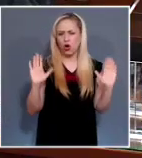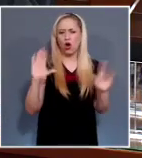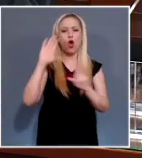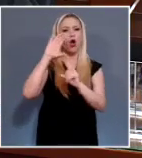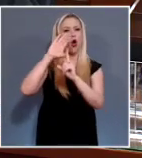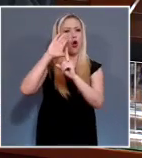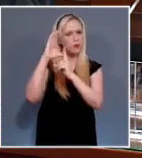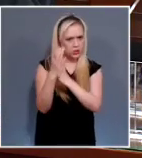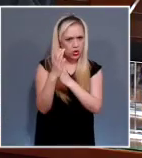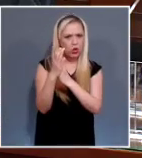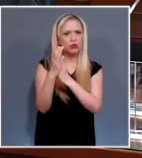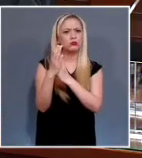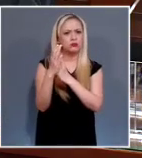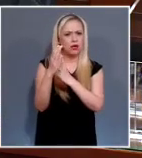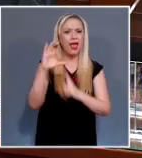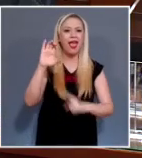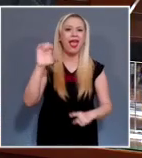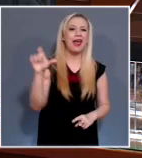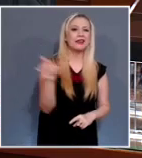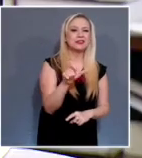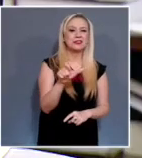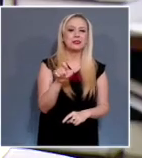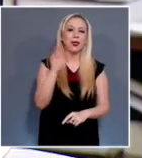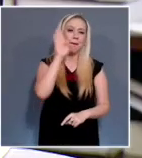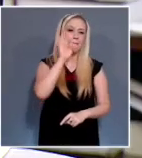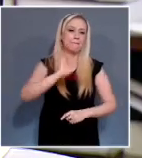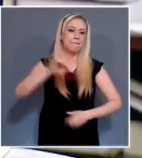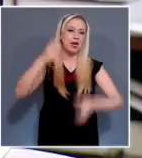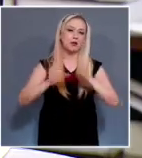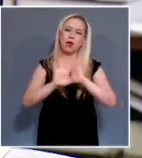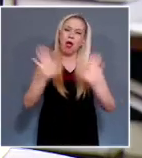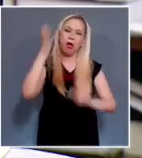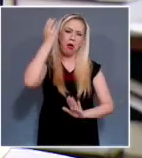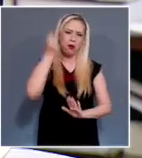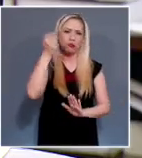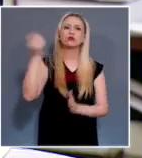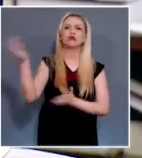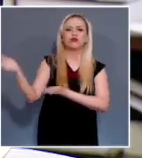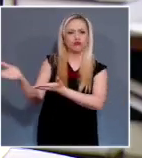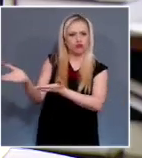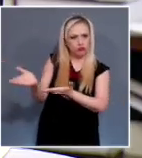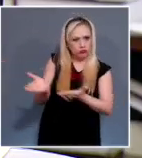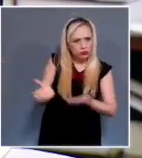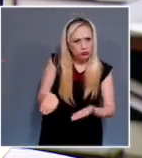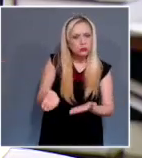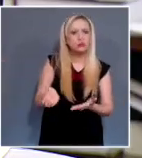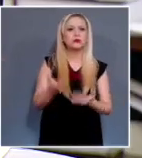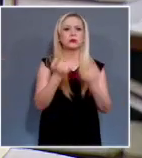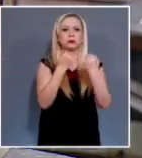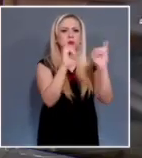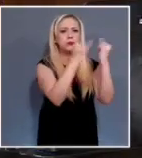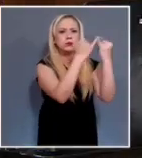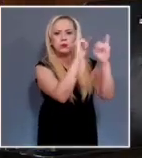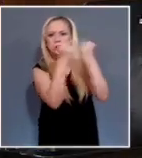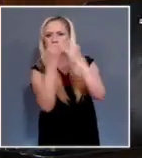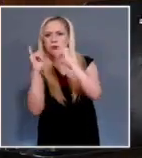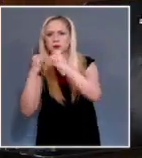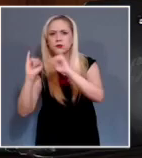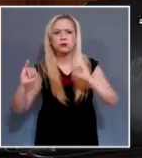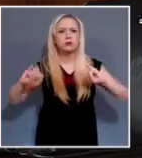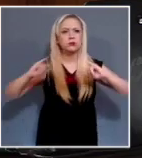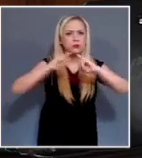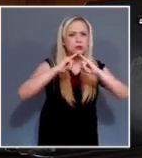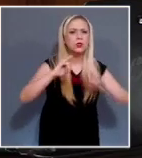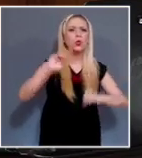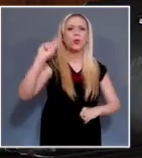por exministros, titulares de órganos autónomos y con la participación de la academia. Para el